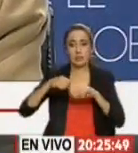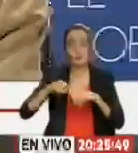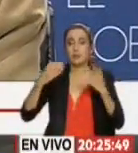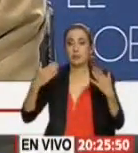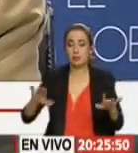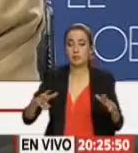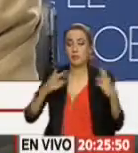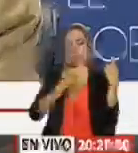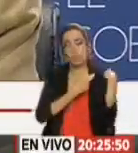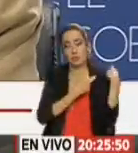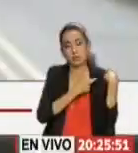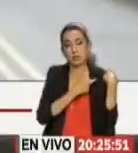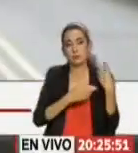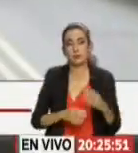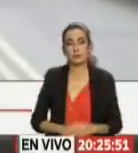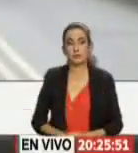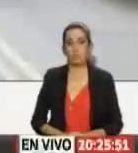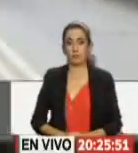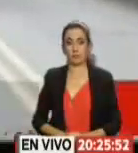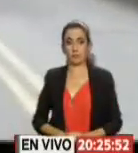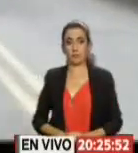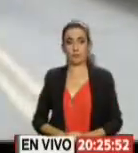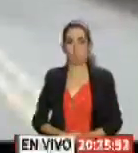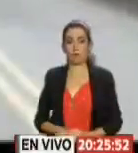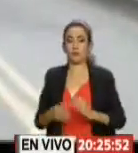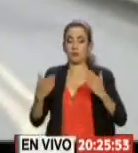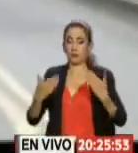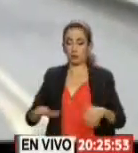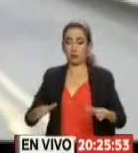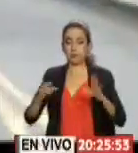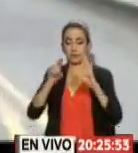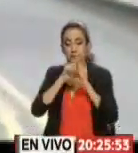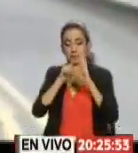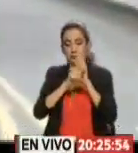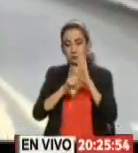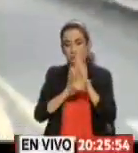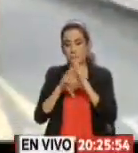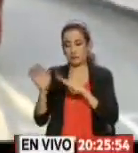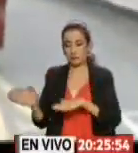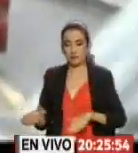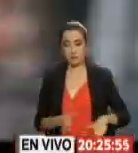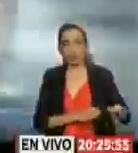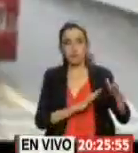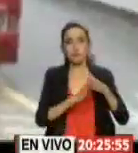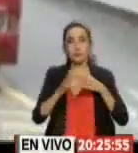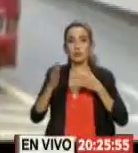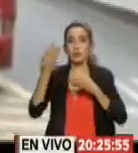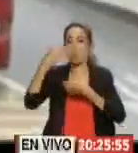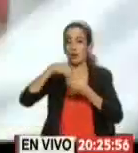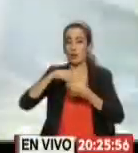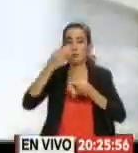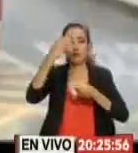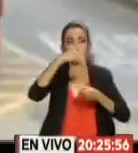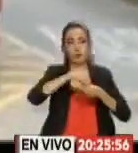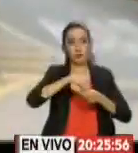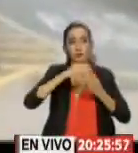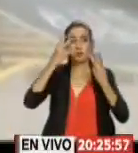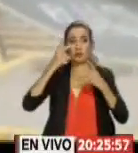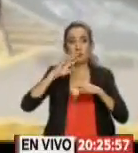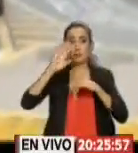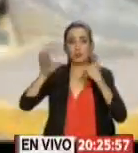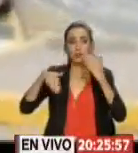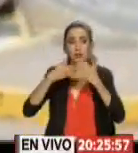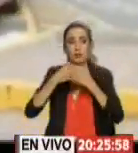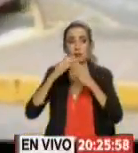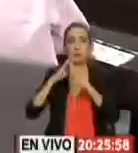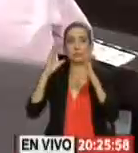rol determinante que cumplir. Este contrato mejora las condiciones de trabajo de conductores, recaudadores, entre otros, que son parte de la